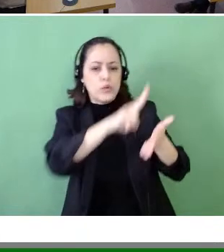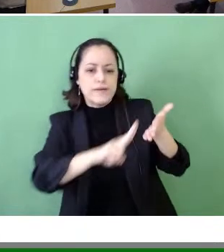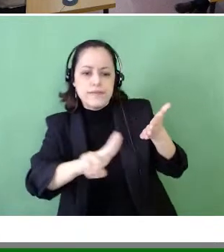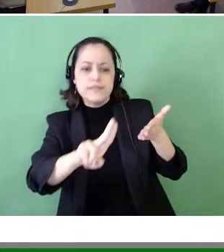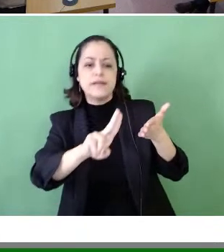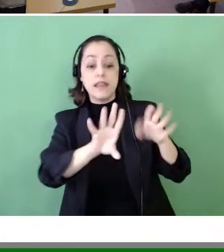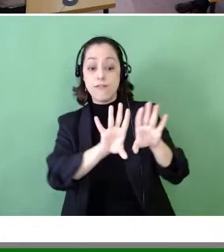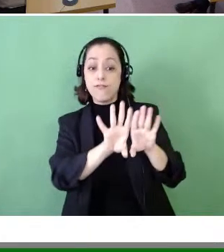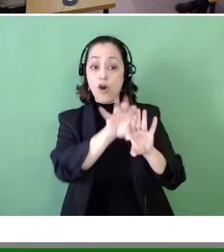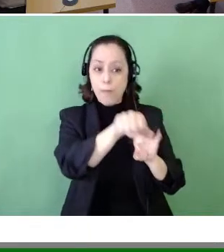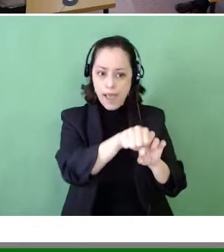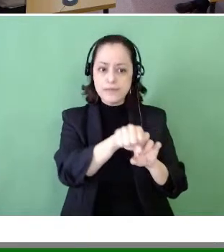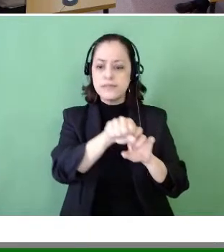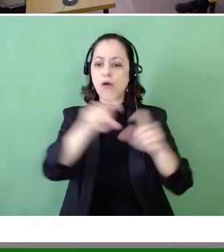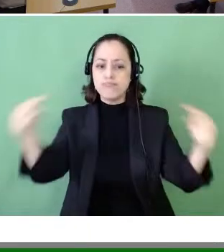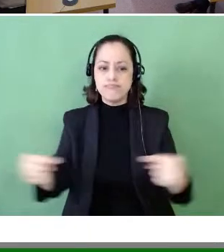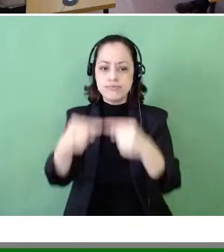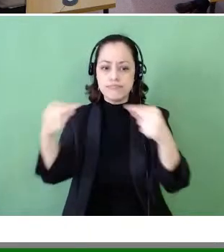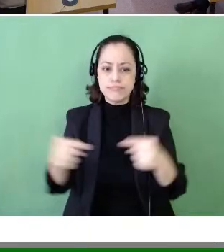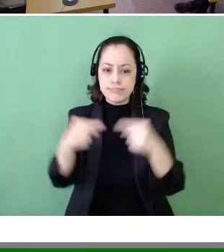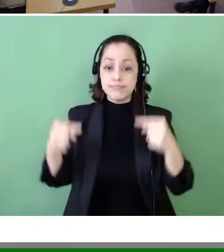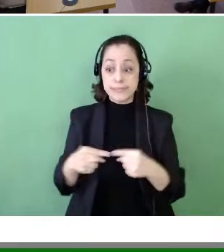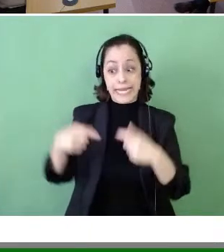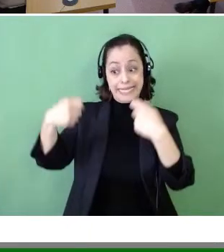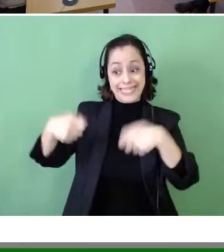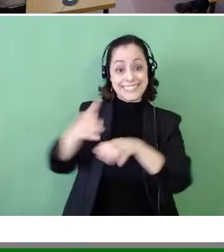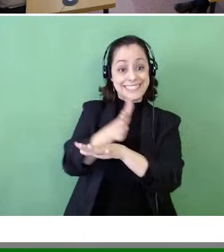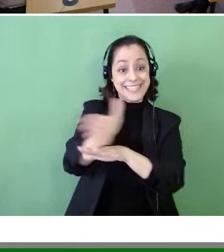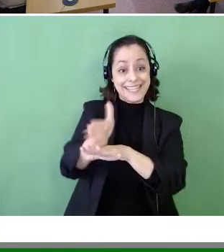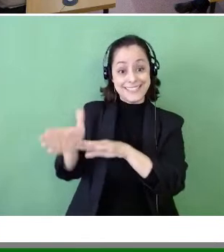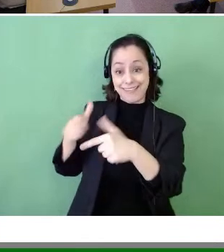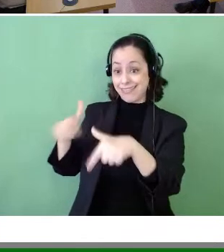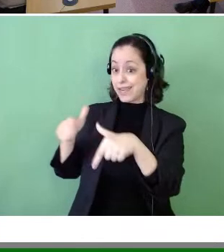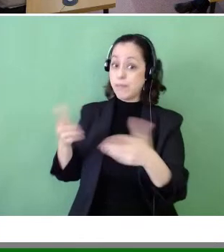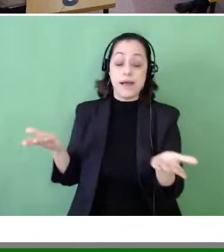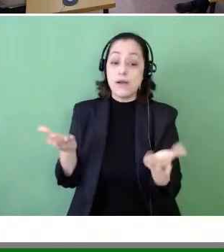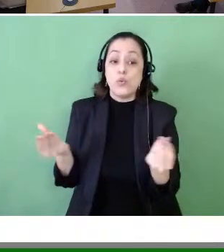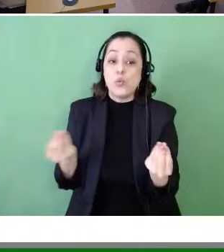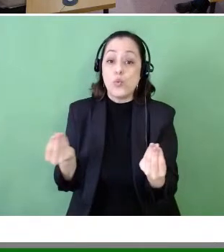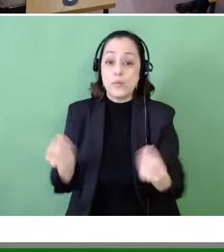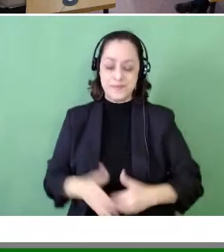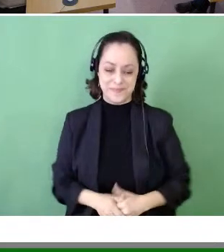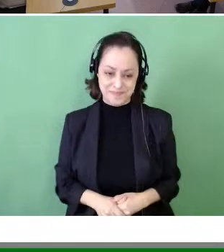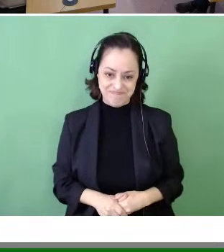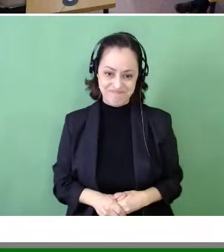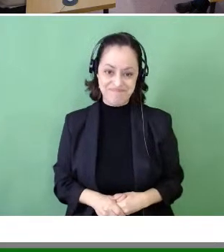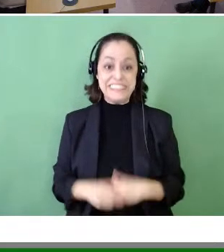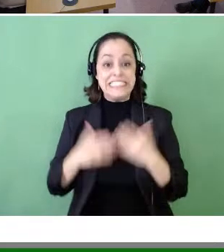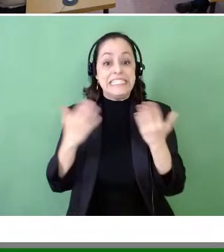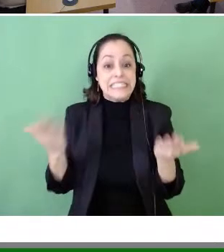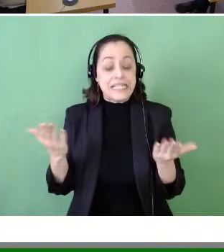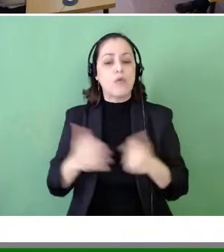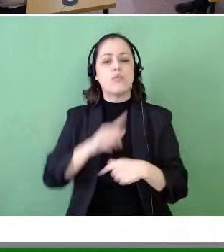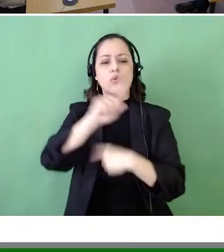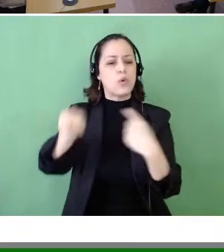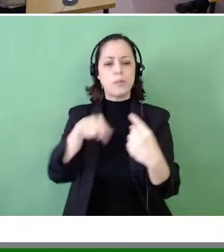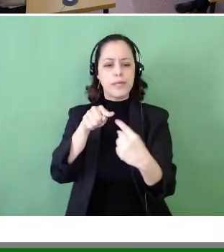sus necesidades? Puede pasar. Y entonces, como objetivo,